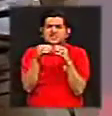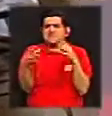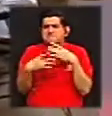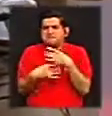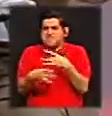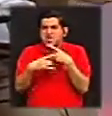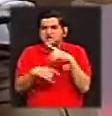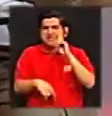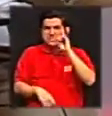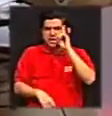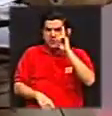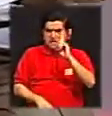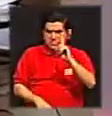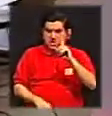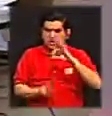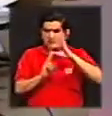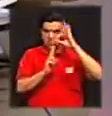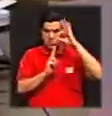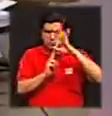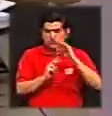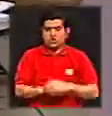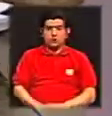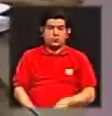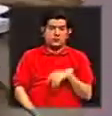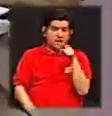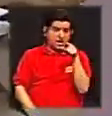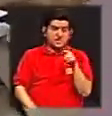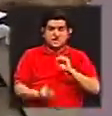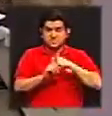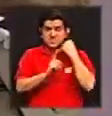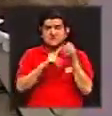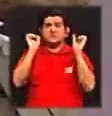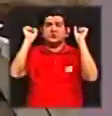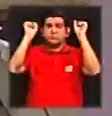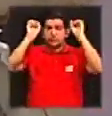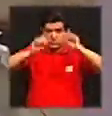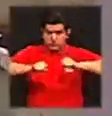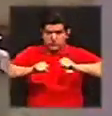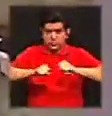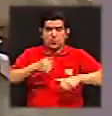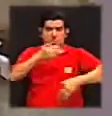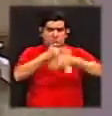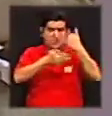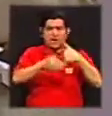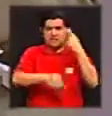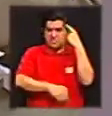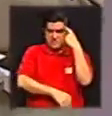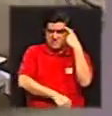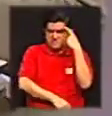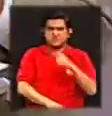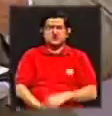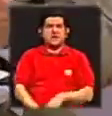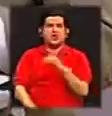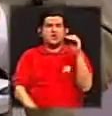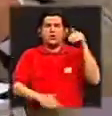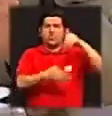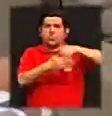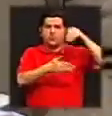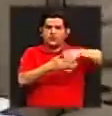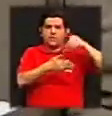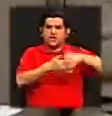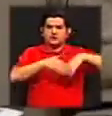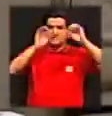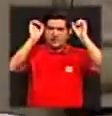mayoritariamente hacia una opción. Y si eso es posible, digamos, anticiparlo o registrarlo de alguna